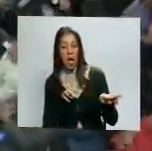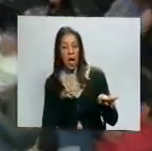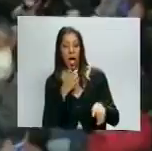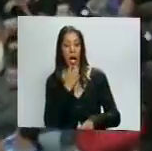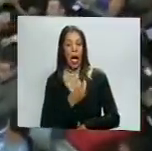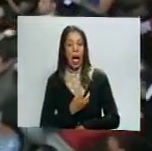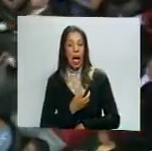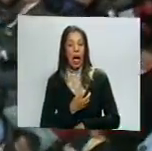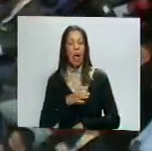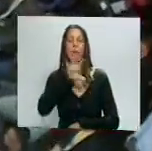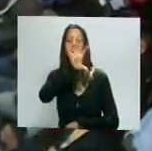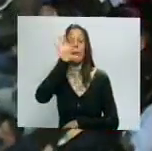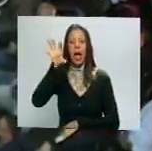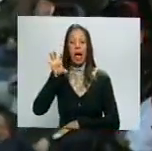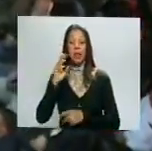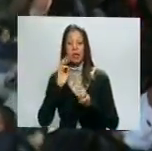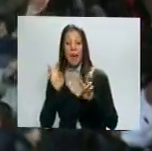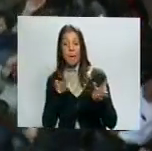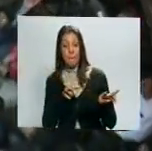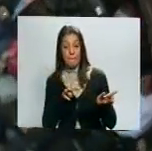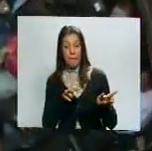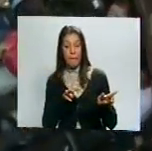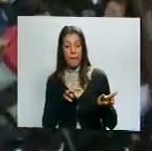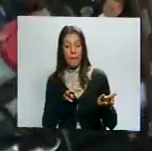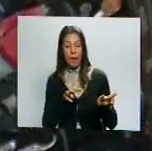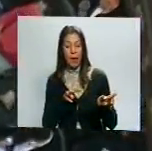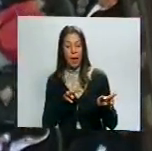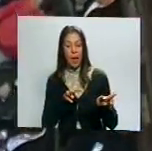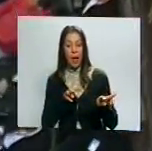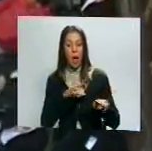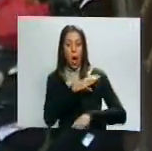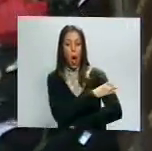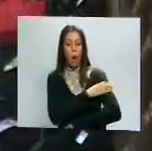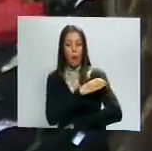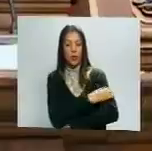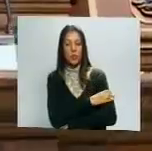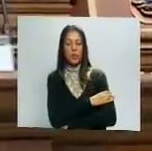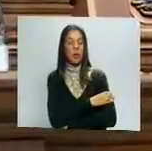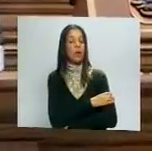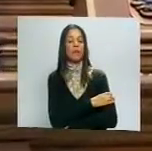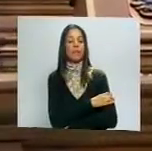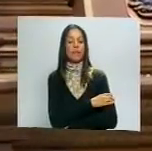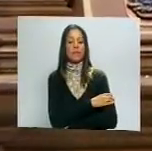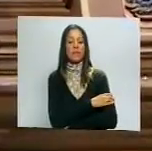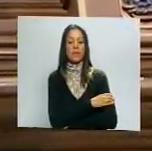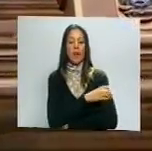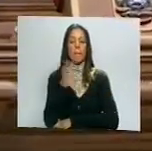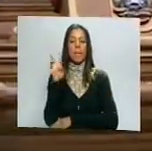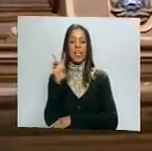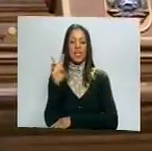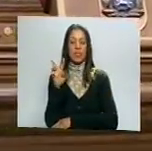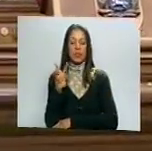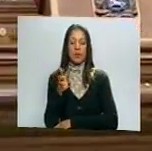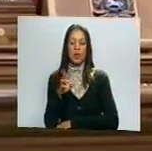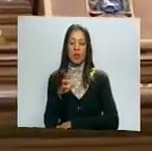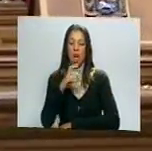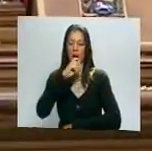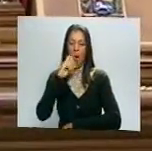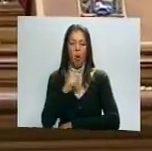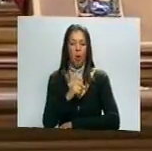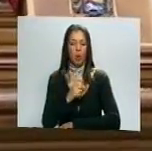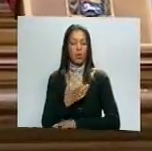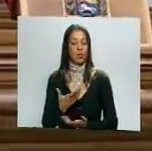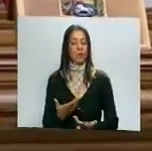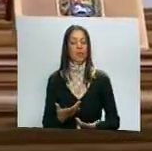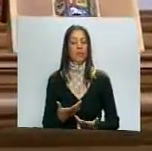Pero el mundo también vio que esta derecha, que no se merece Venezuela, los venezolanos, ni siquiera